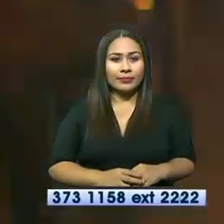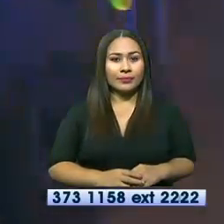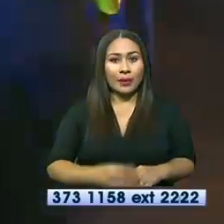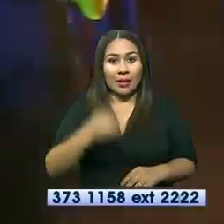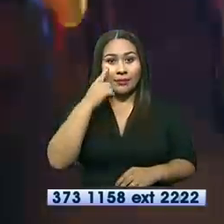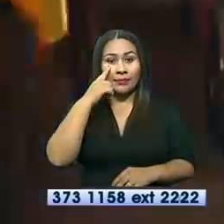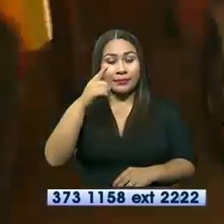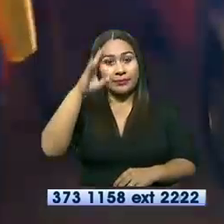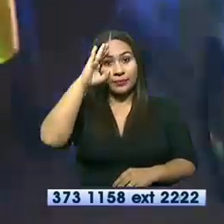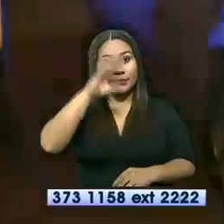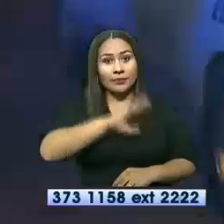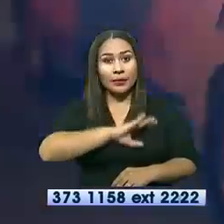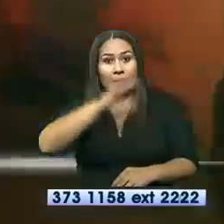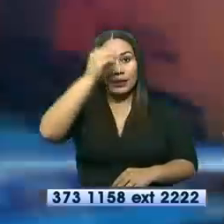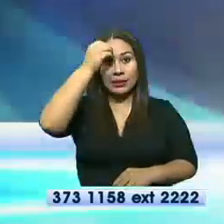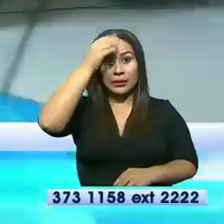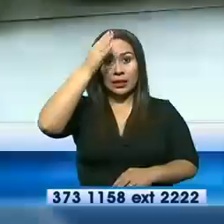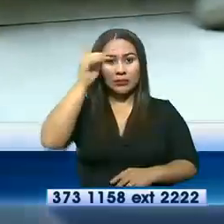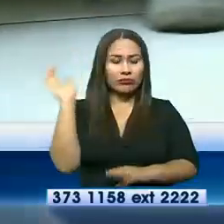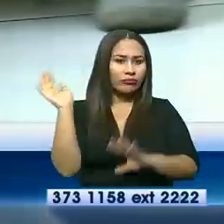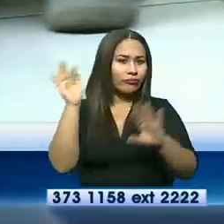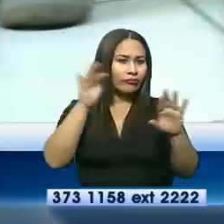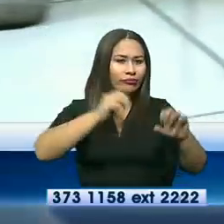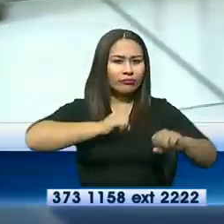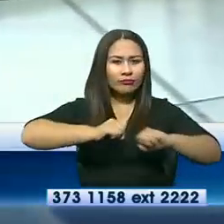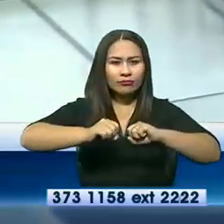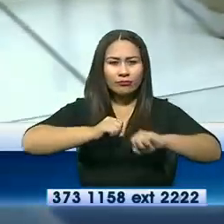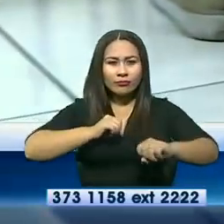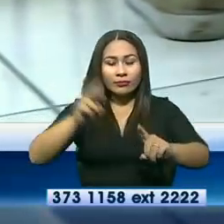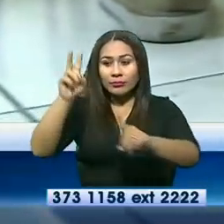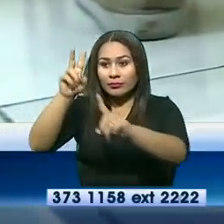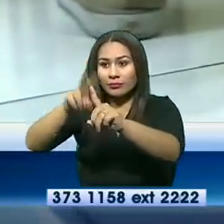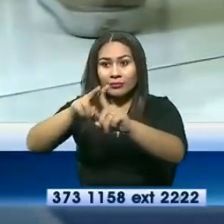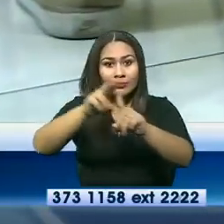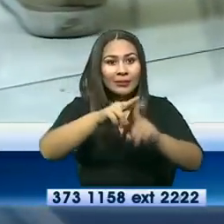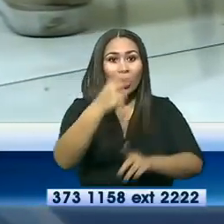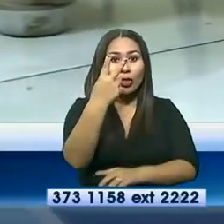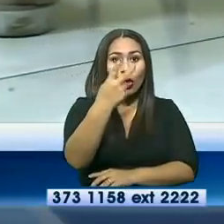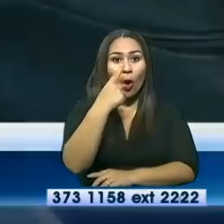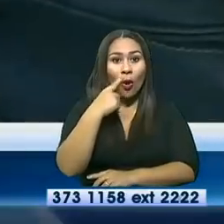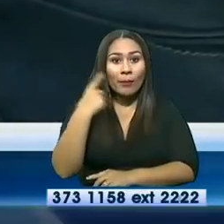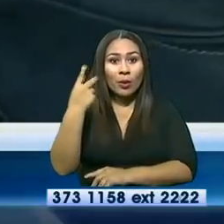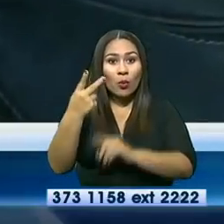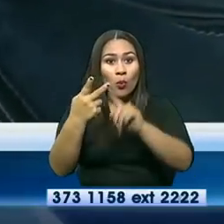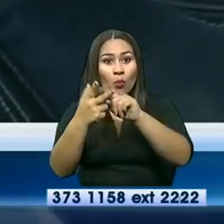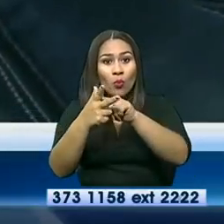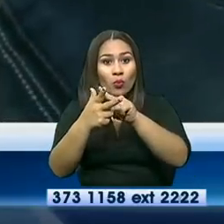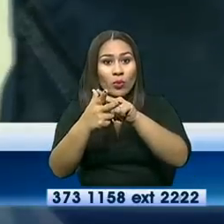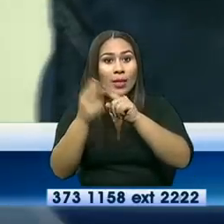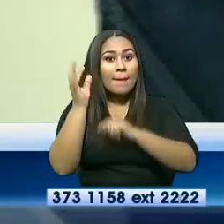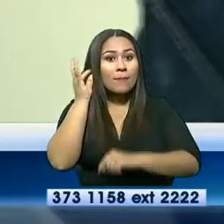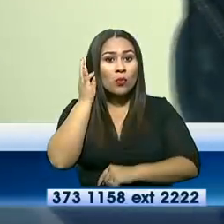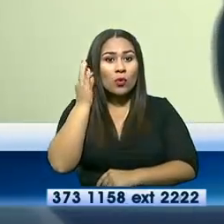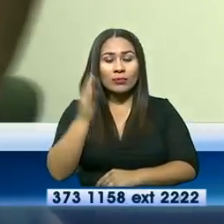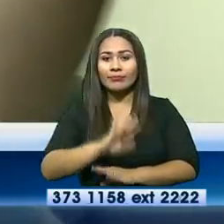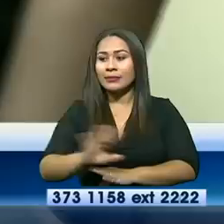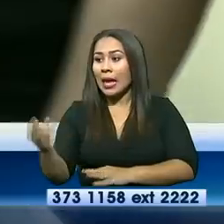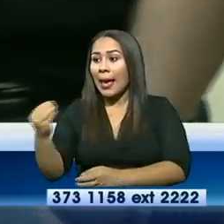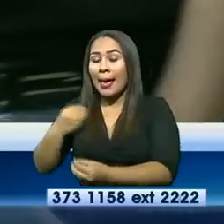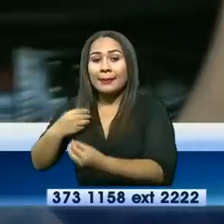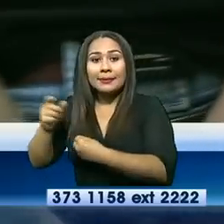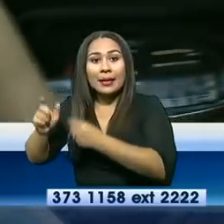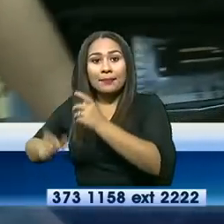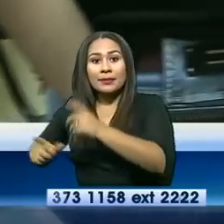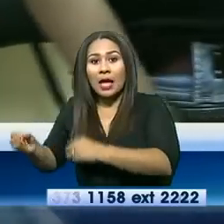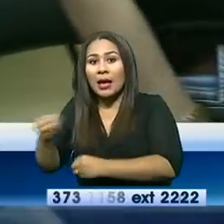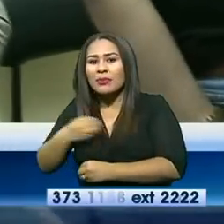Agentes de la Unidad de Inteligencia Antidelincuencial estaban atrás de los movimientos de dos hombres y una mujer. De las características entregadas por las personas